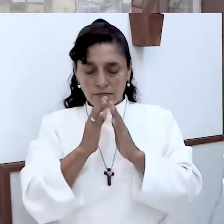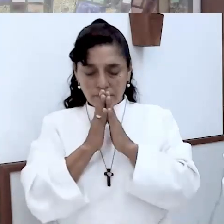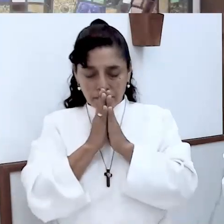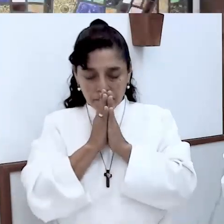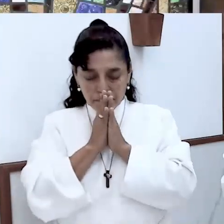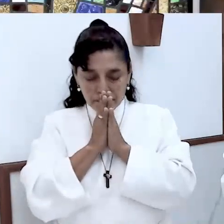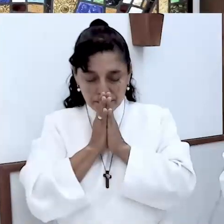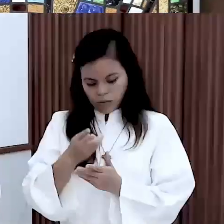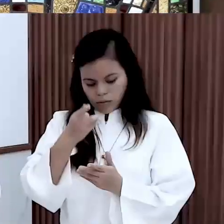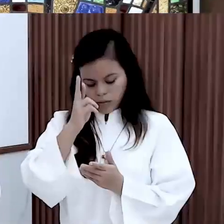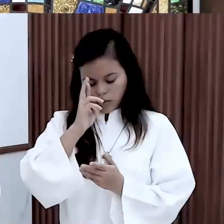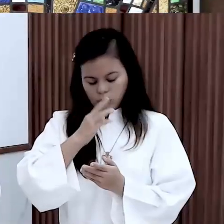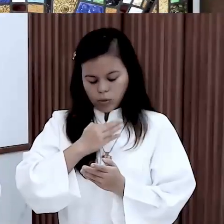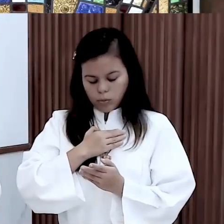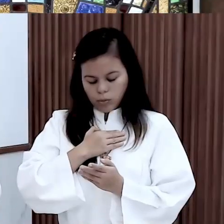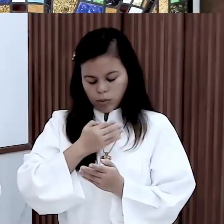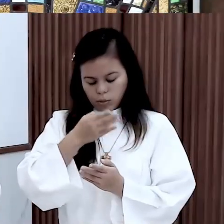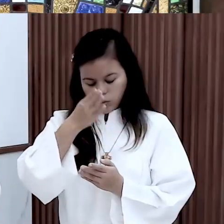mía.